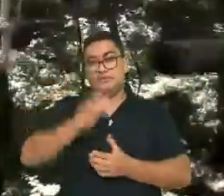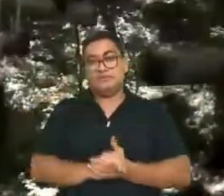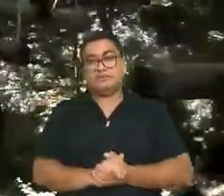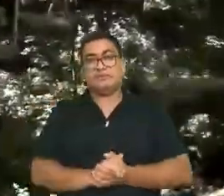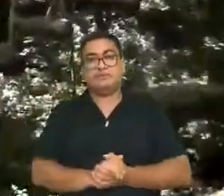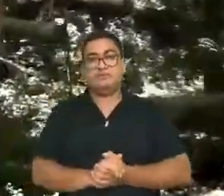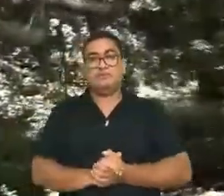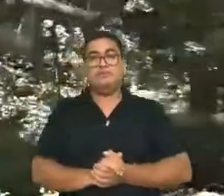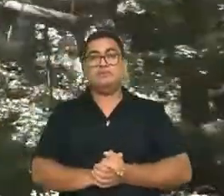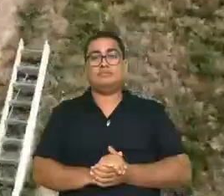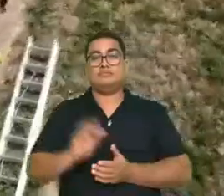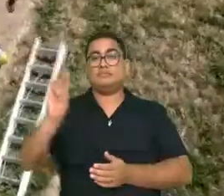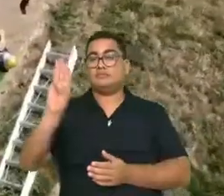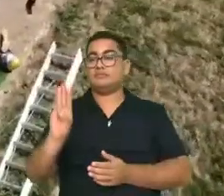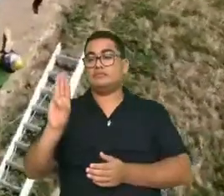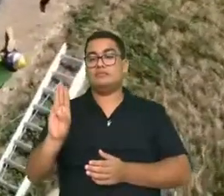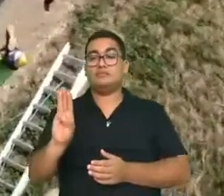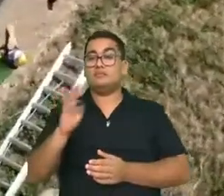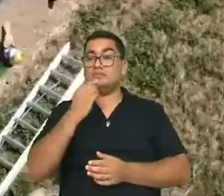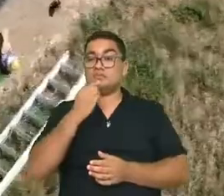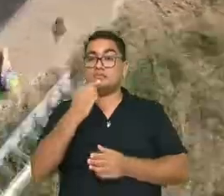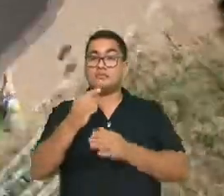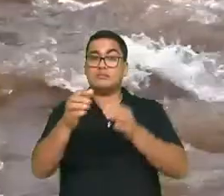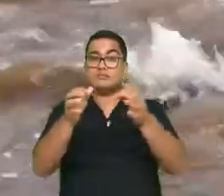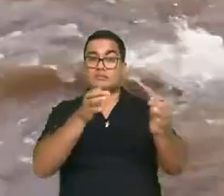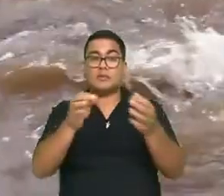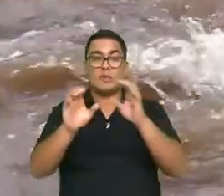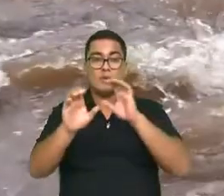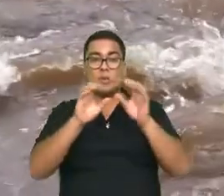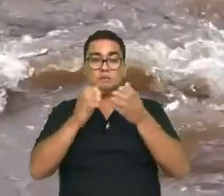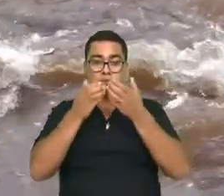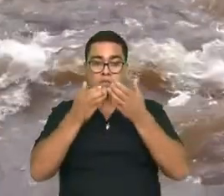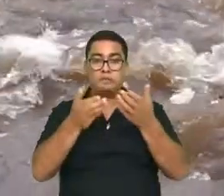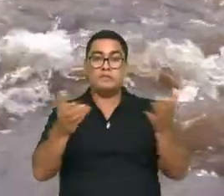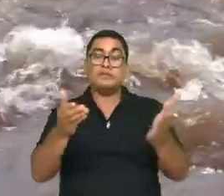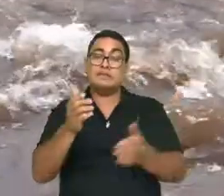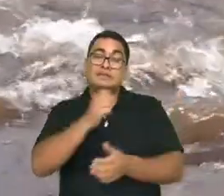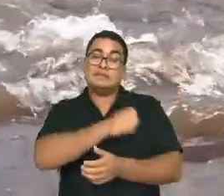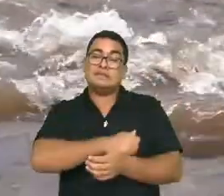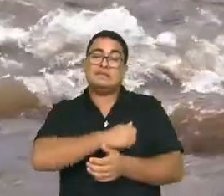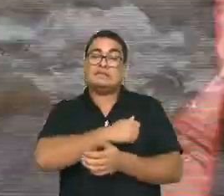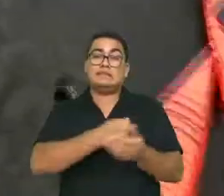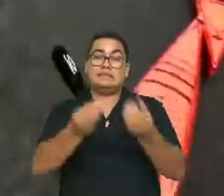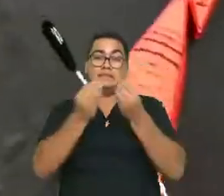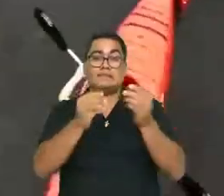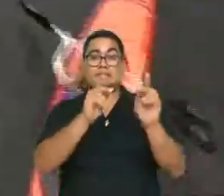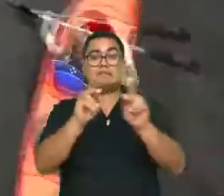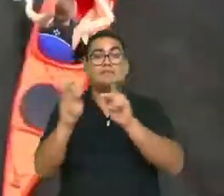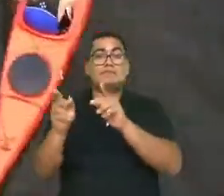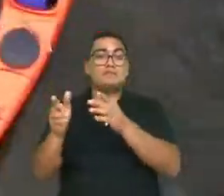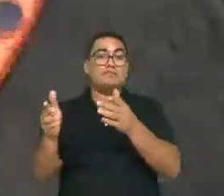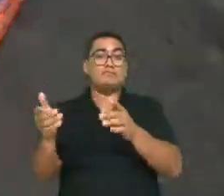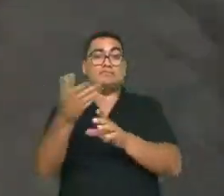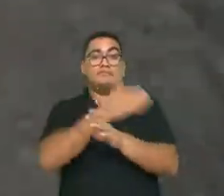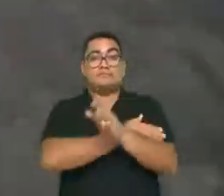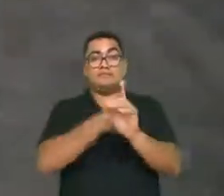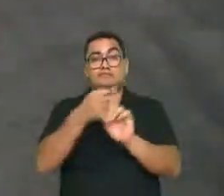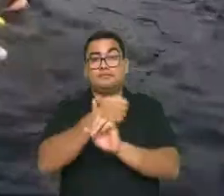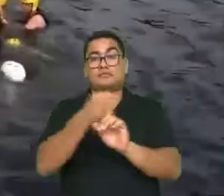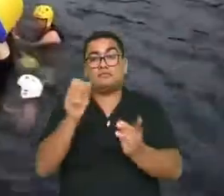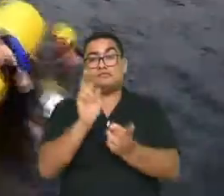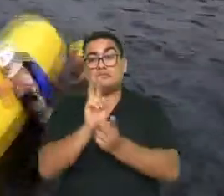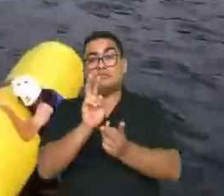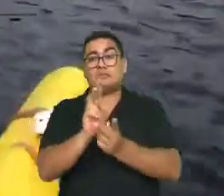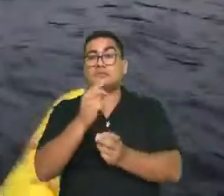La organización de Boy Scouts indicó en un comunicado que está devastada por la cantidad de vidas afectadas por abusos y que